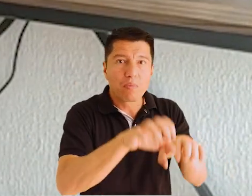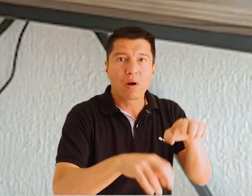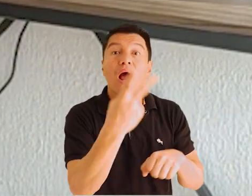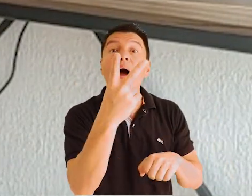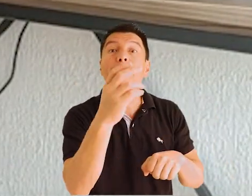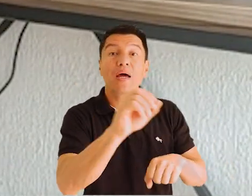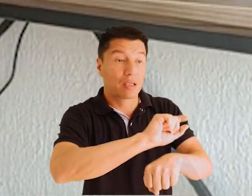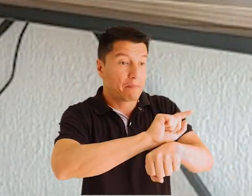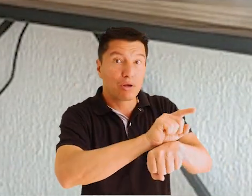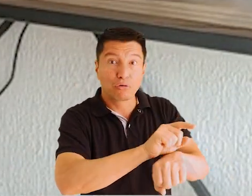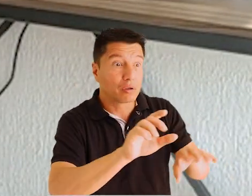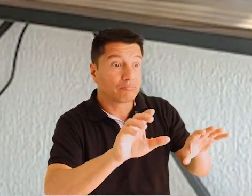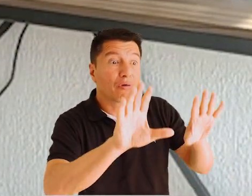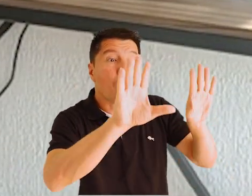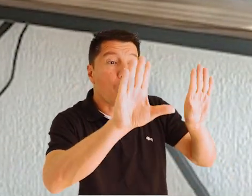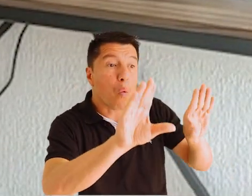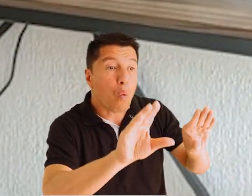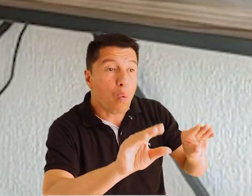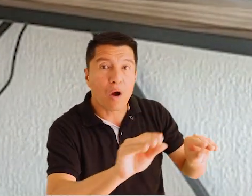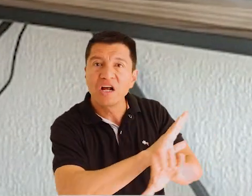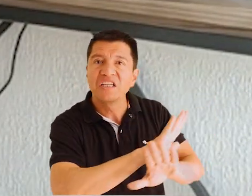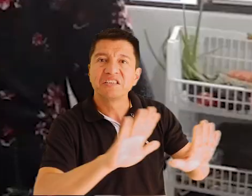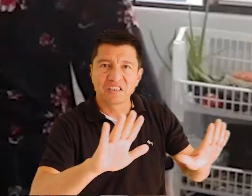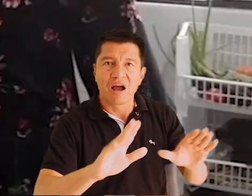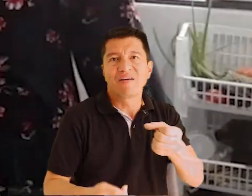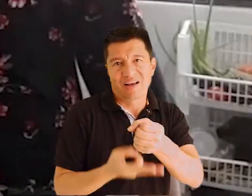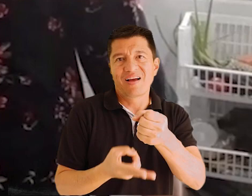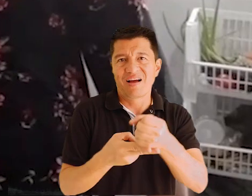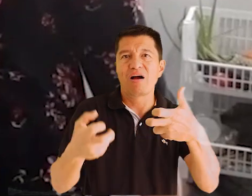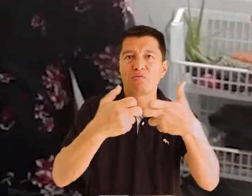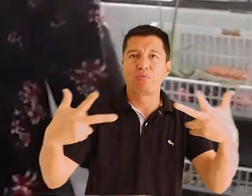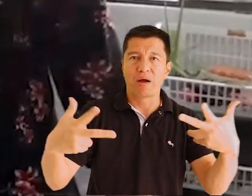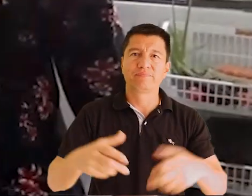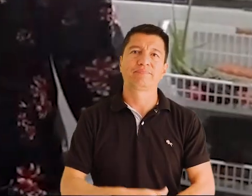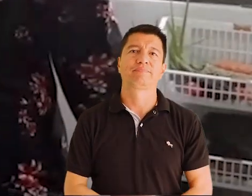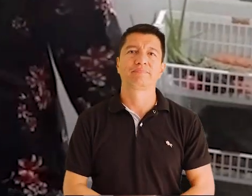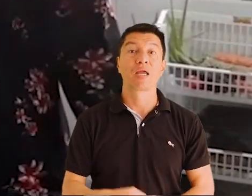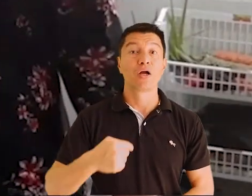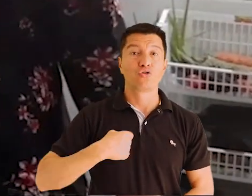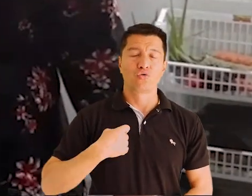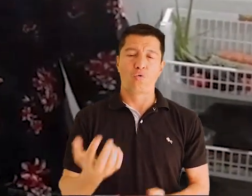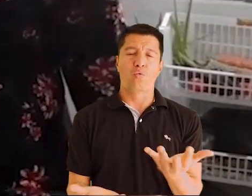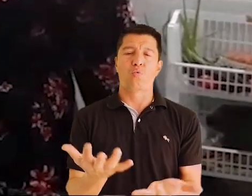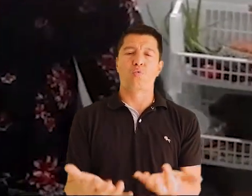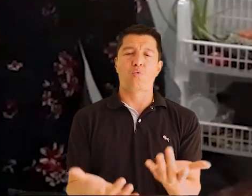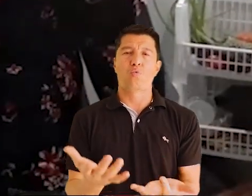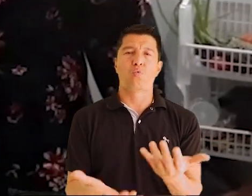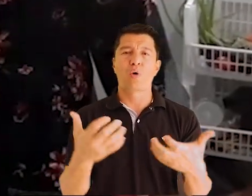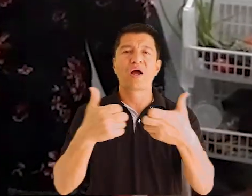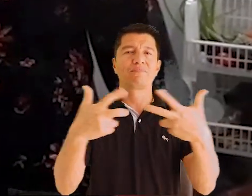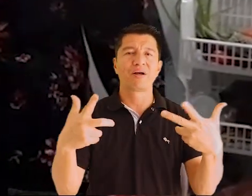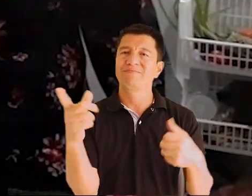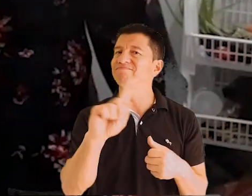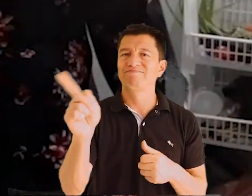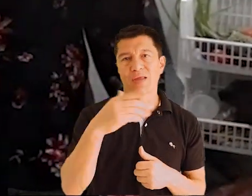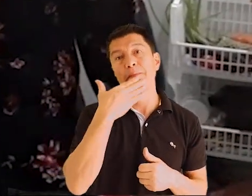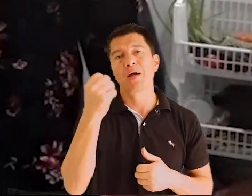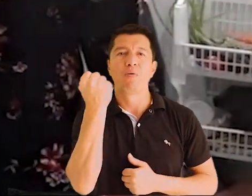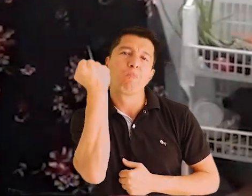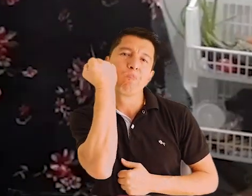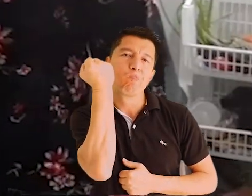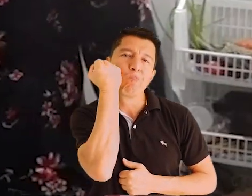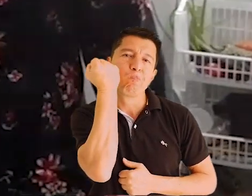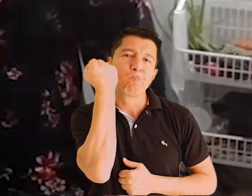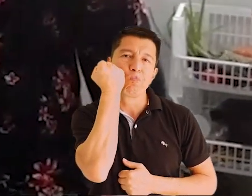reposo, evitando así un gasto innecesario de energía. Reemplace la estufa y el calentador eléctrico por electrodomésticos de